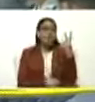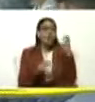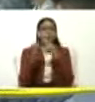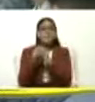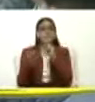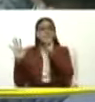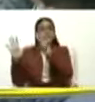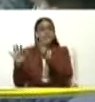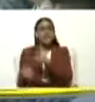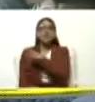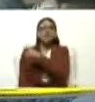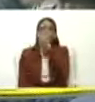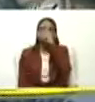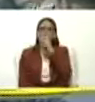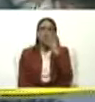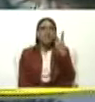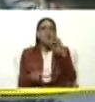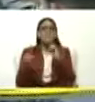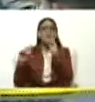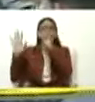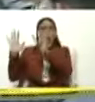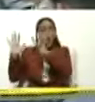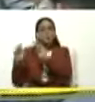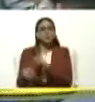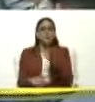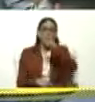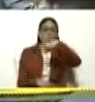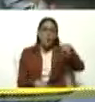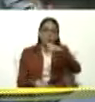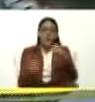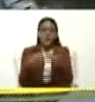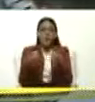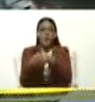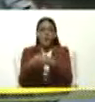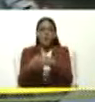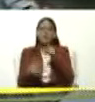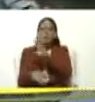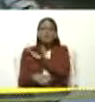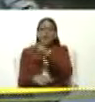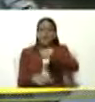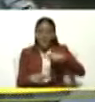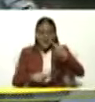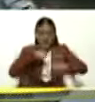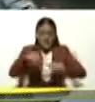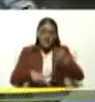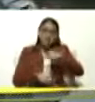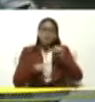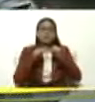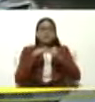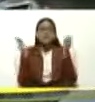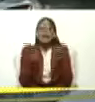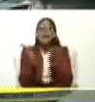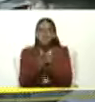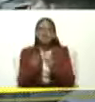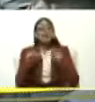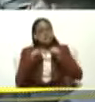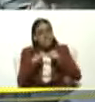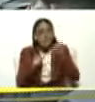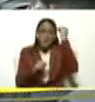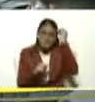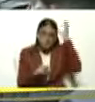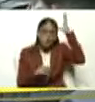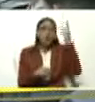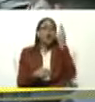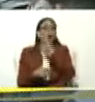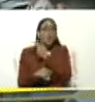2007. ¿Y tú? 2008. A ustedes les pertenece este siglo, ¿viste? Tienen que estudiar, tienen que prepararse. Tienen que comprometerse